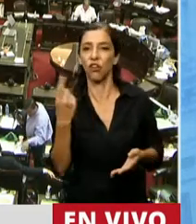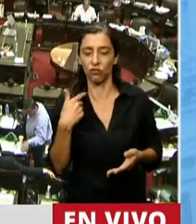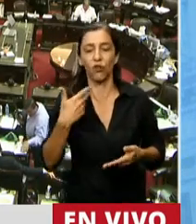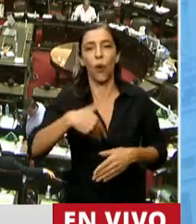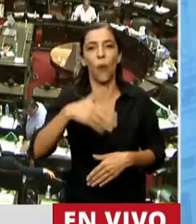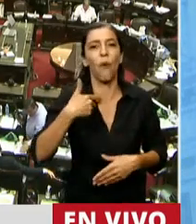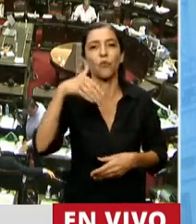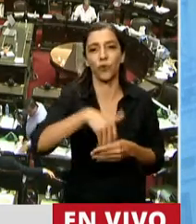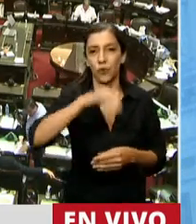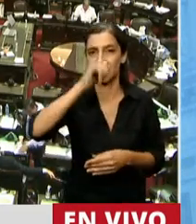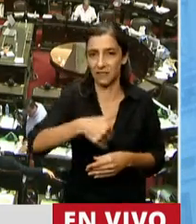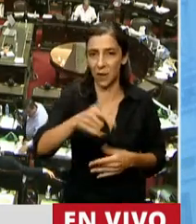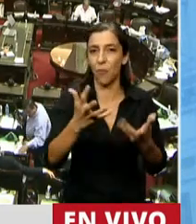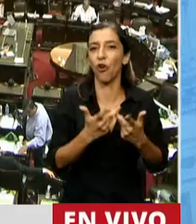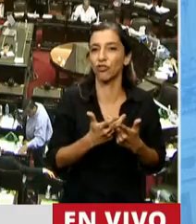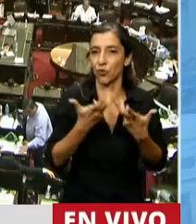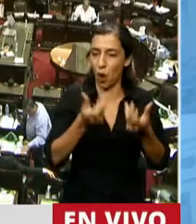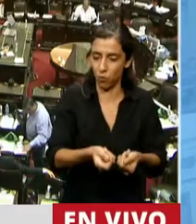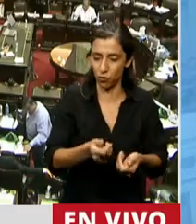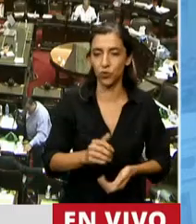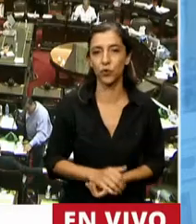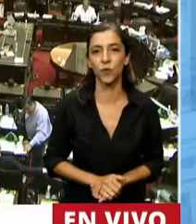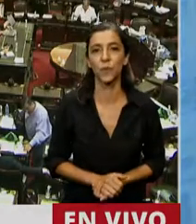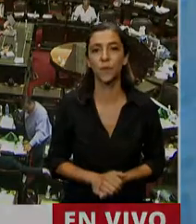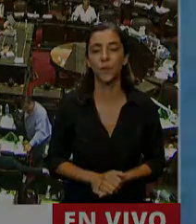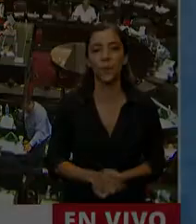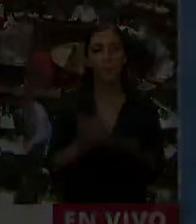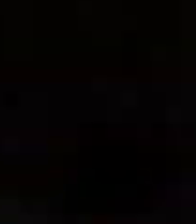proyecto. Gracias, diputado Alderete.